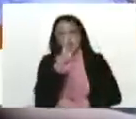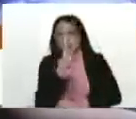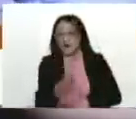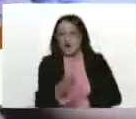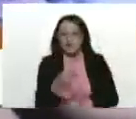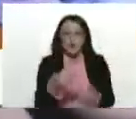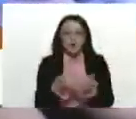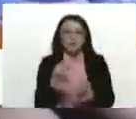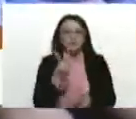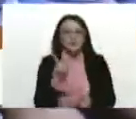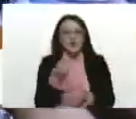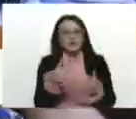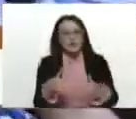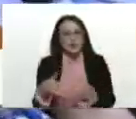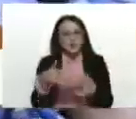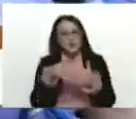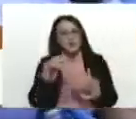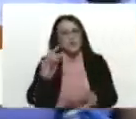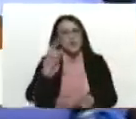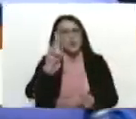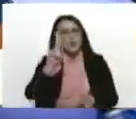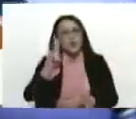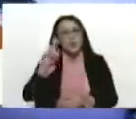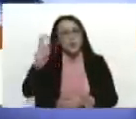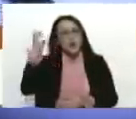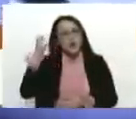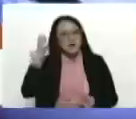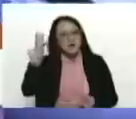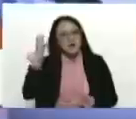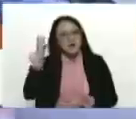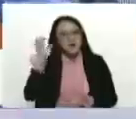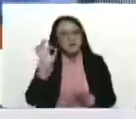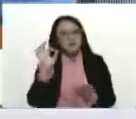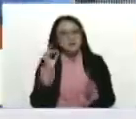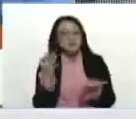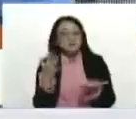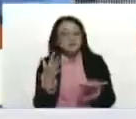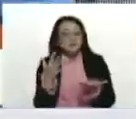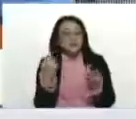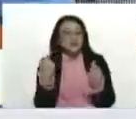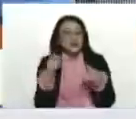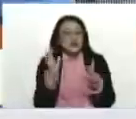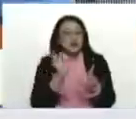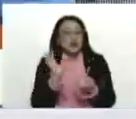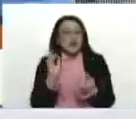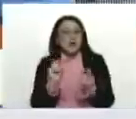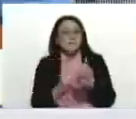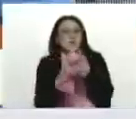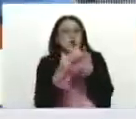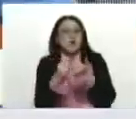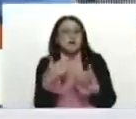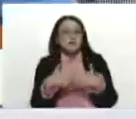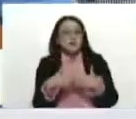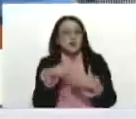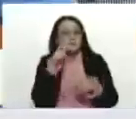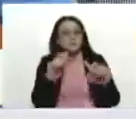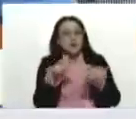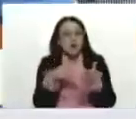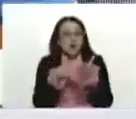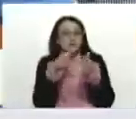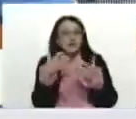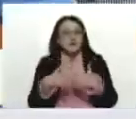Estados Unidos Unión Europea incluso otros países siempre agenciosos tratando quedar bien con Estados Unidos a personas a empresas